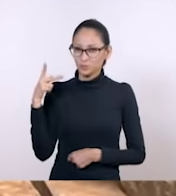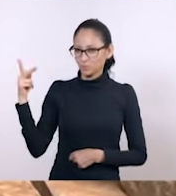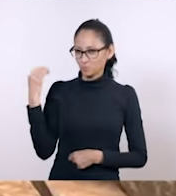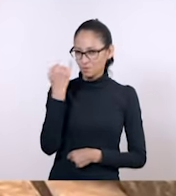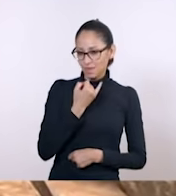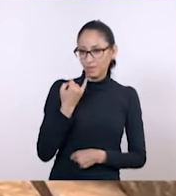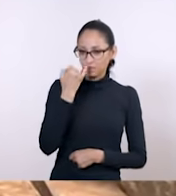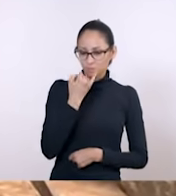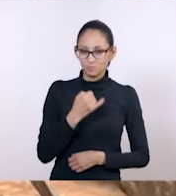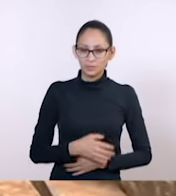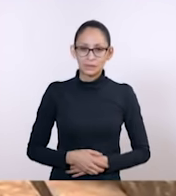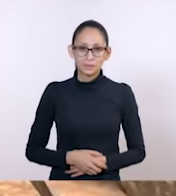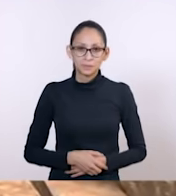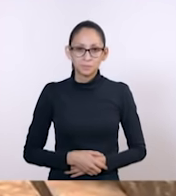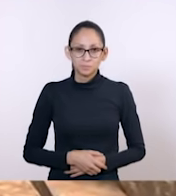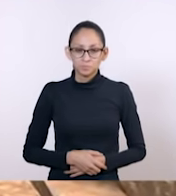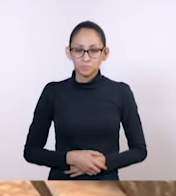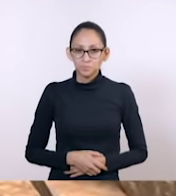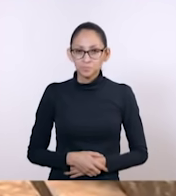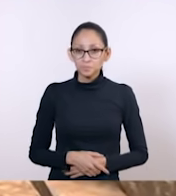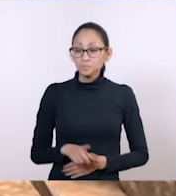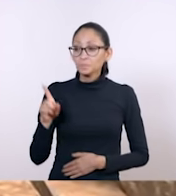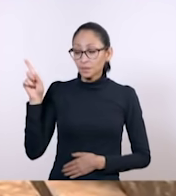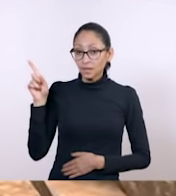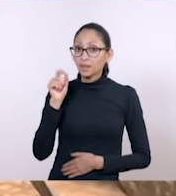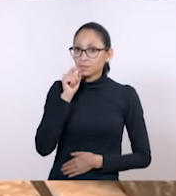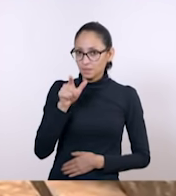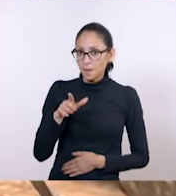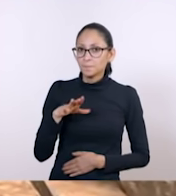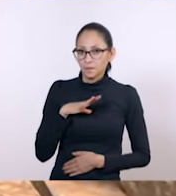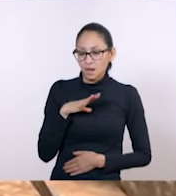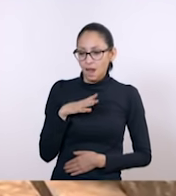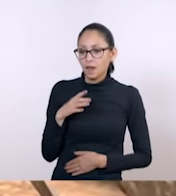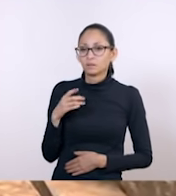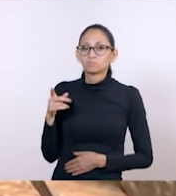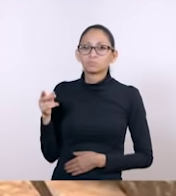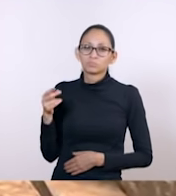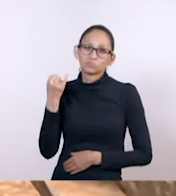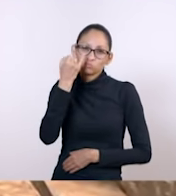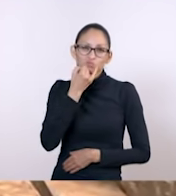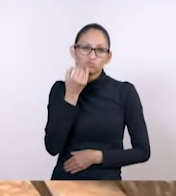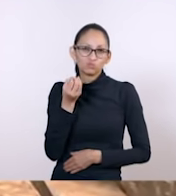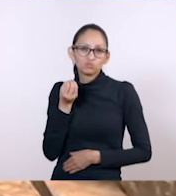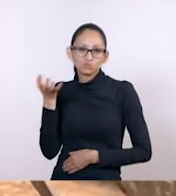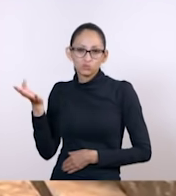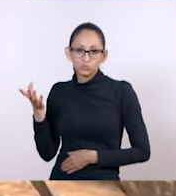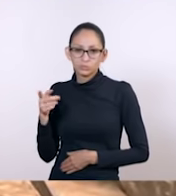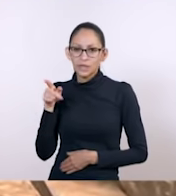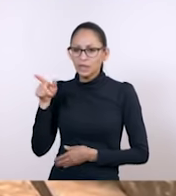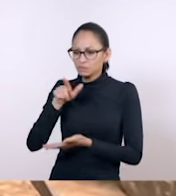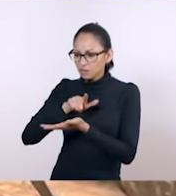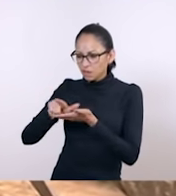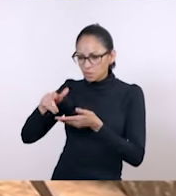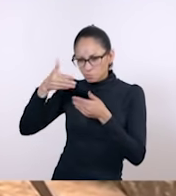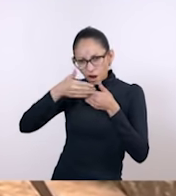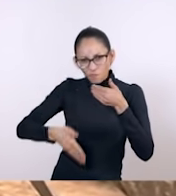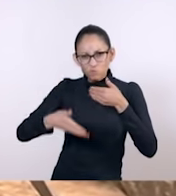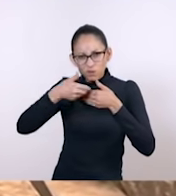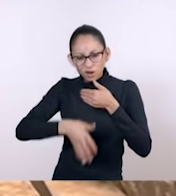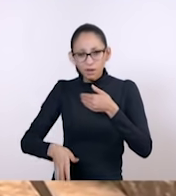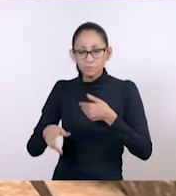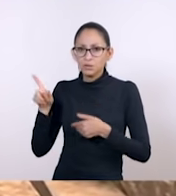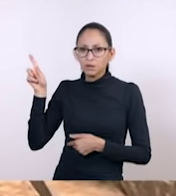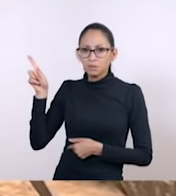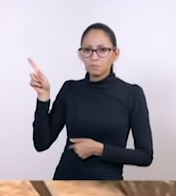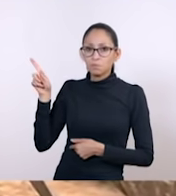banca le decimos también en seltán amate y le sacan todo aquí lo que